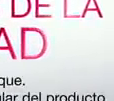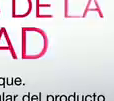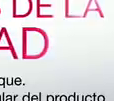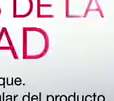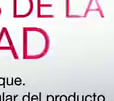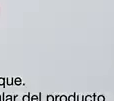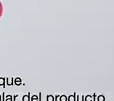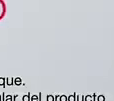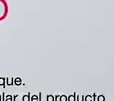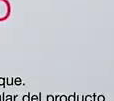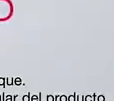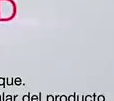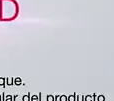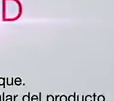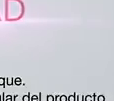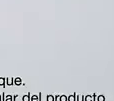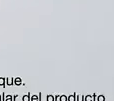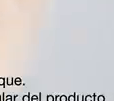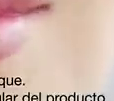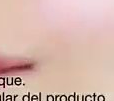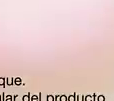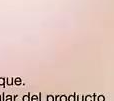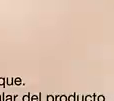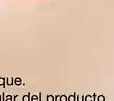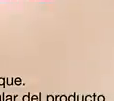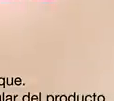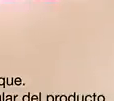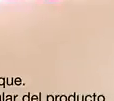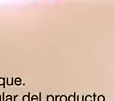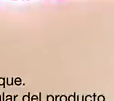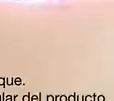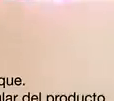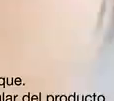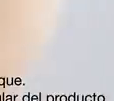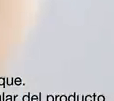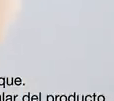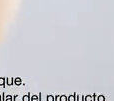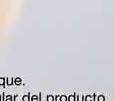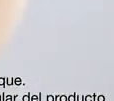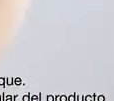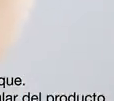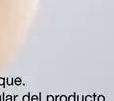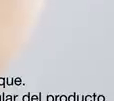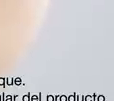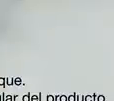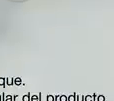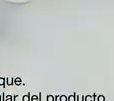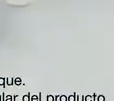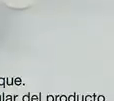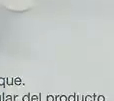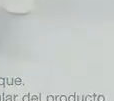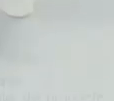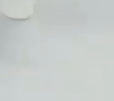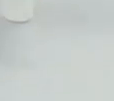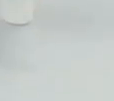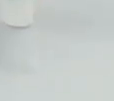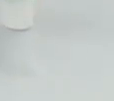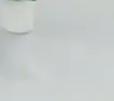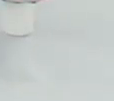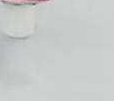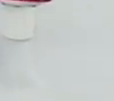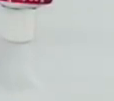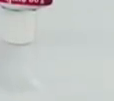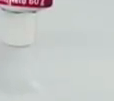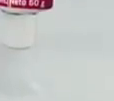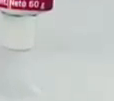los signos de la edad como luminosidad, resequedad, arrugas y líneas de expresión. Prueba Cicatricure Advance, la crema